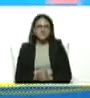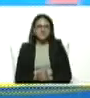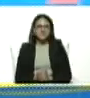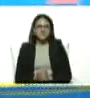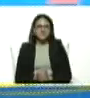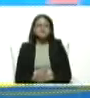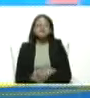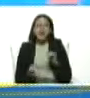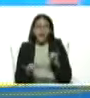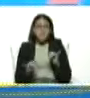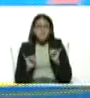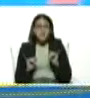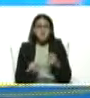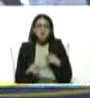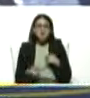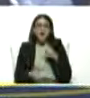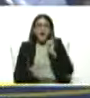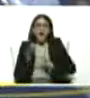libreta